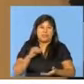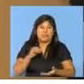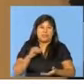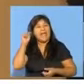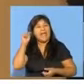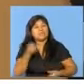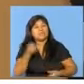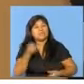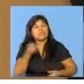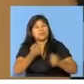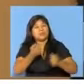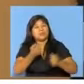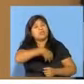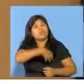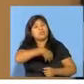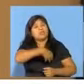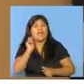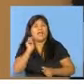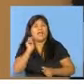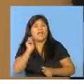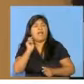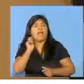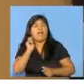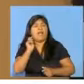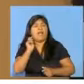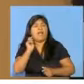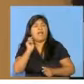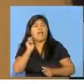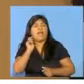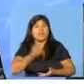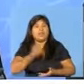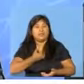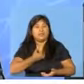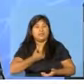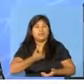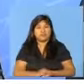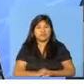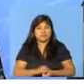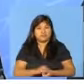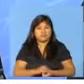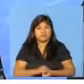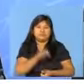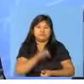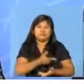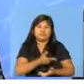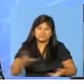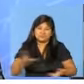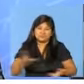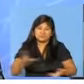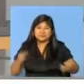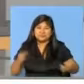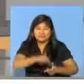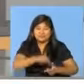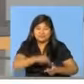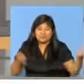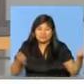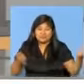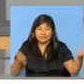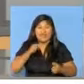modelo a donde lo han expuesto ahí en la escuela en la exposición de la escuela la expo técnica bien profesor una